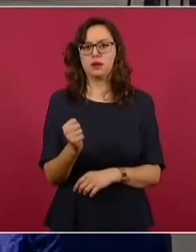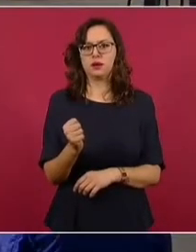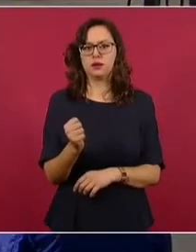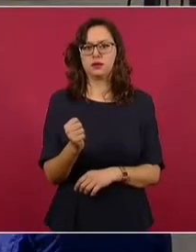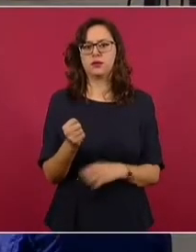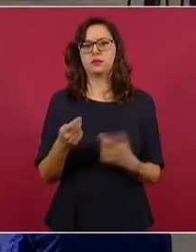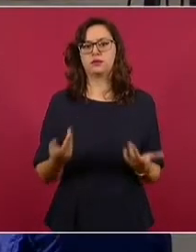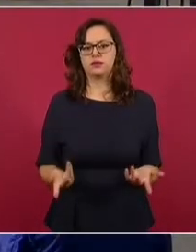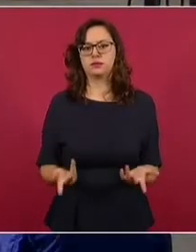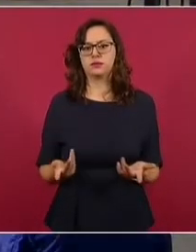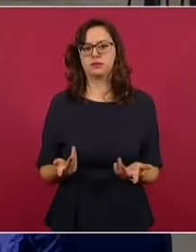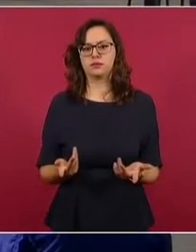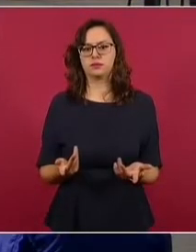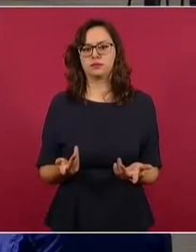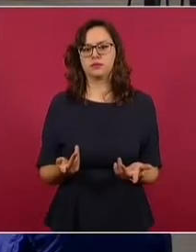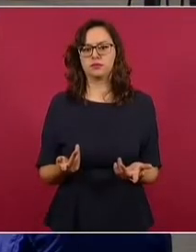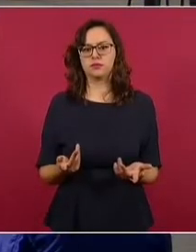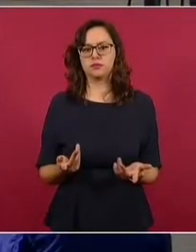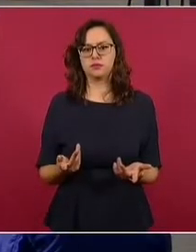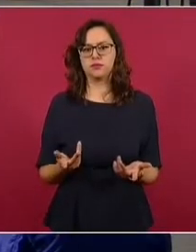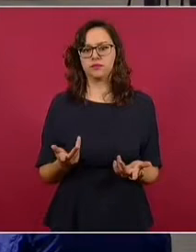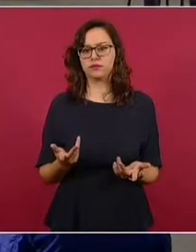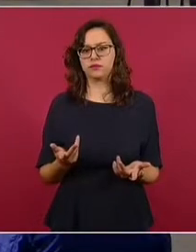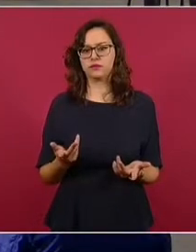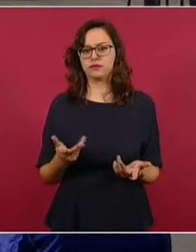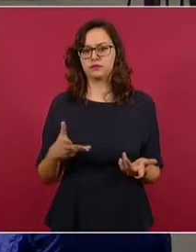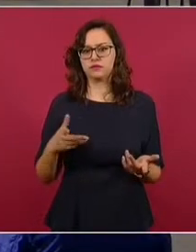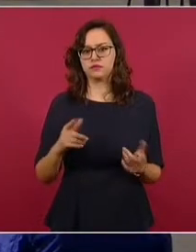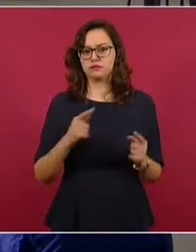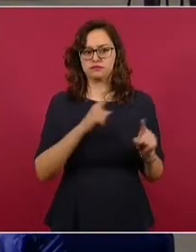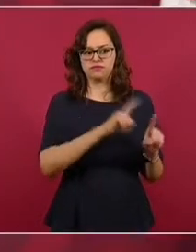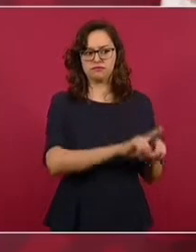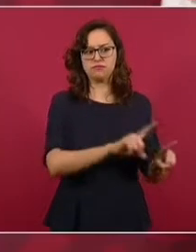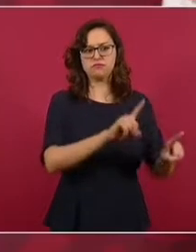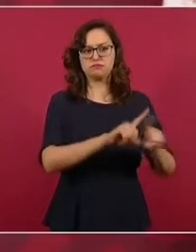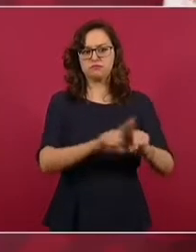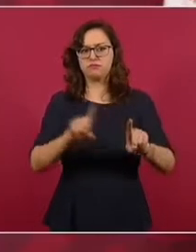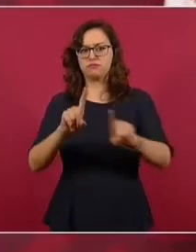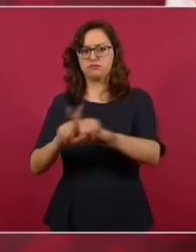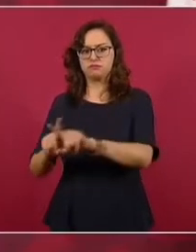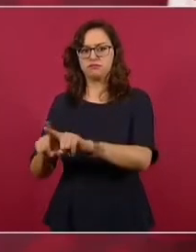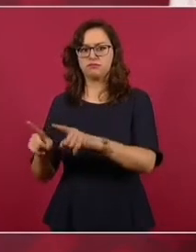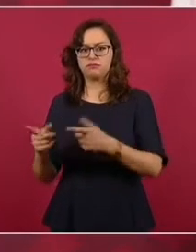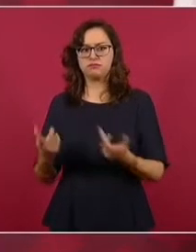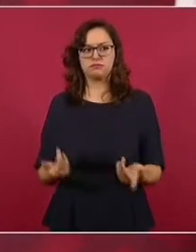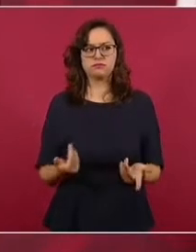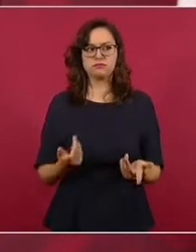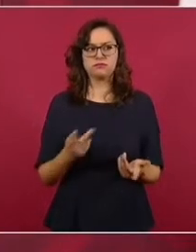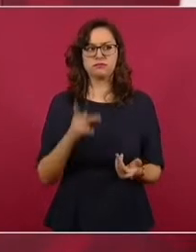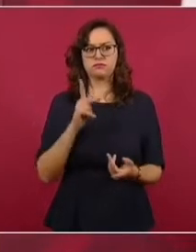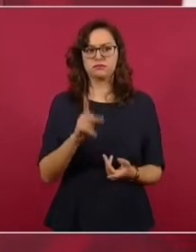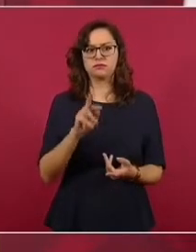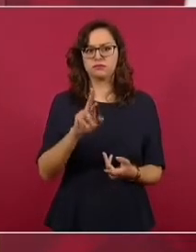1929, Partido Nacional Revolucionario, y luego en el 38 pasa Partido de la Revolución Mexicana,